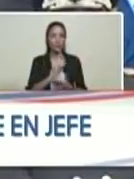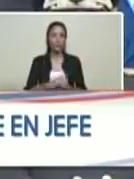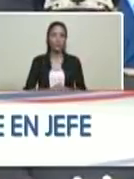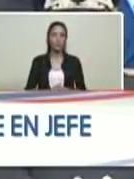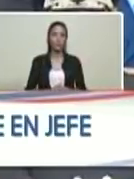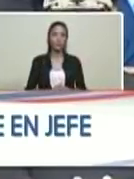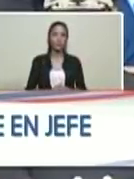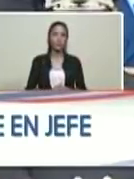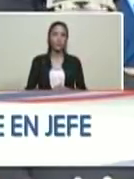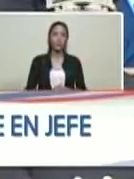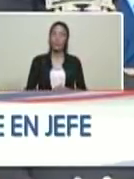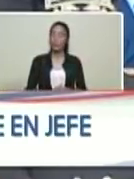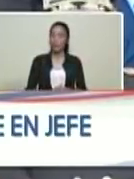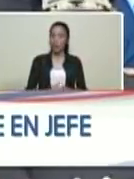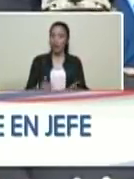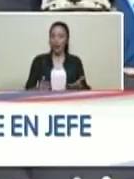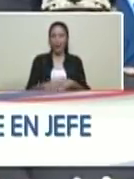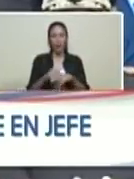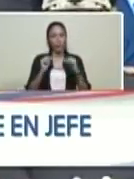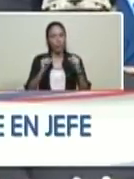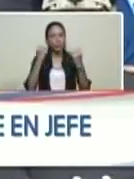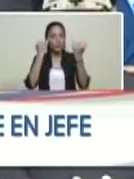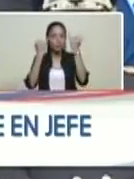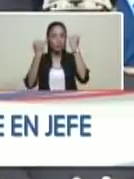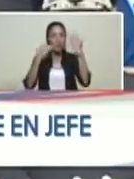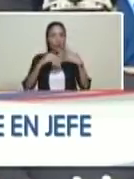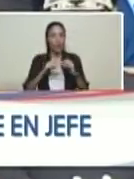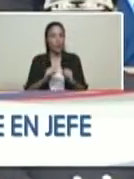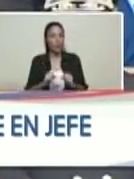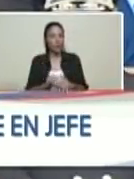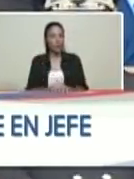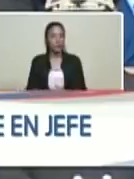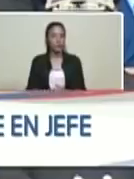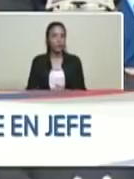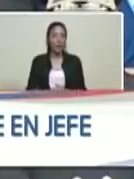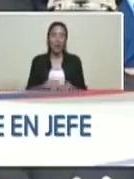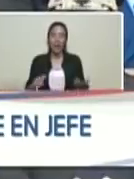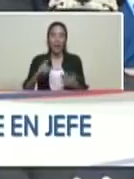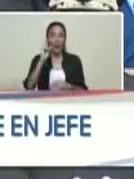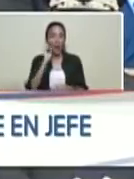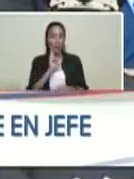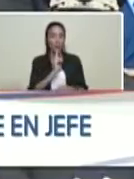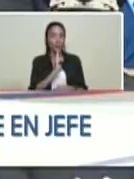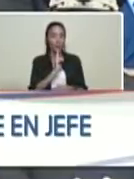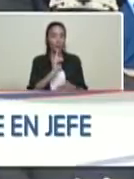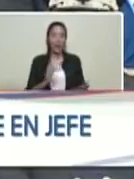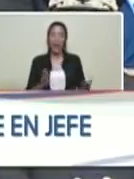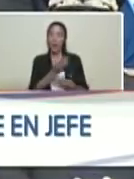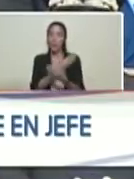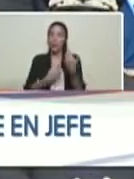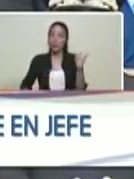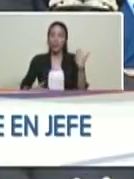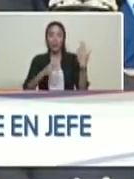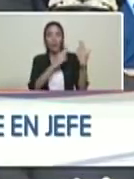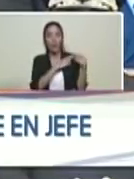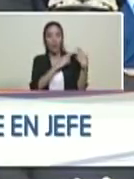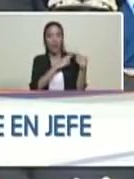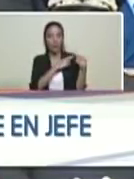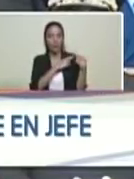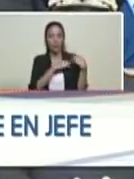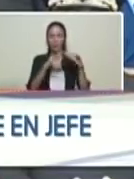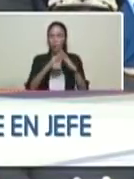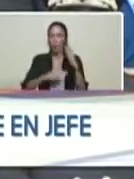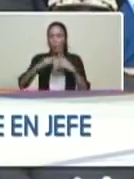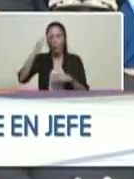y le dio el poder supremo a nuestro libertador de presidente comandante de los